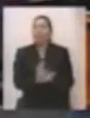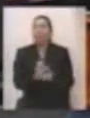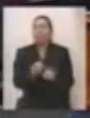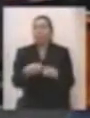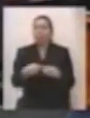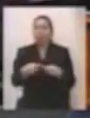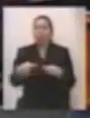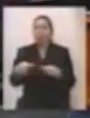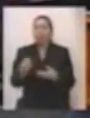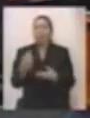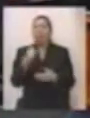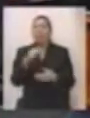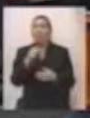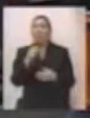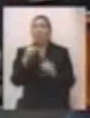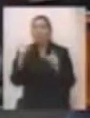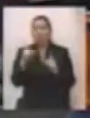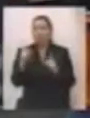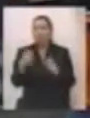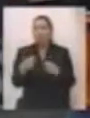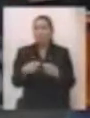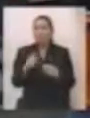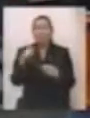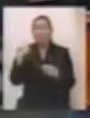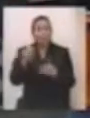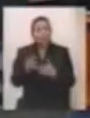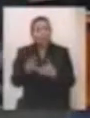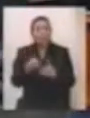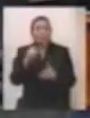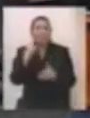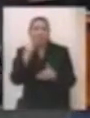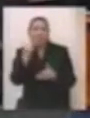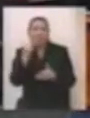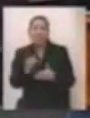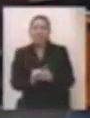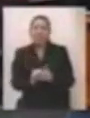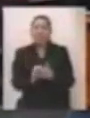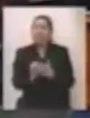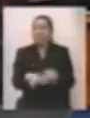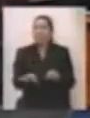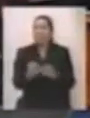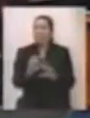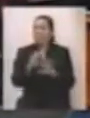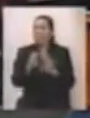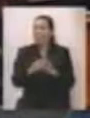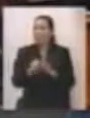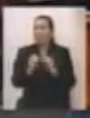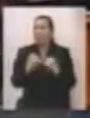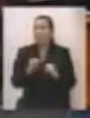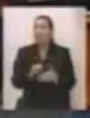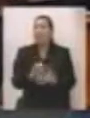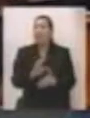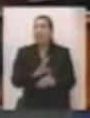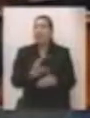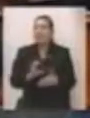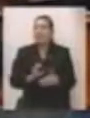indiscriminada pornografía. Por tanto, presidente, yo creo que este es un proyecto importante, un proyecto formativo. El